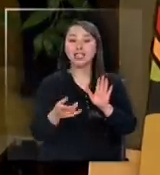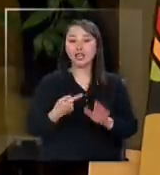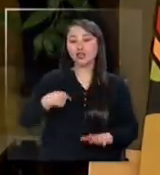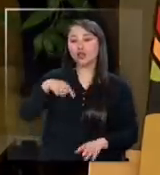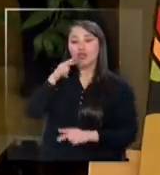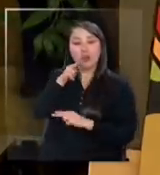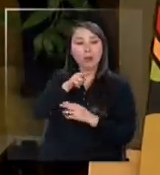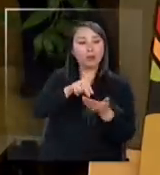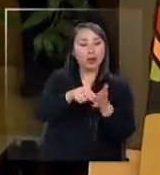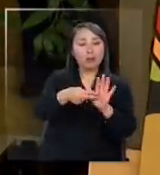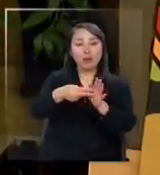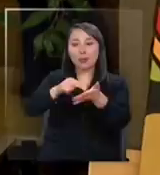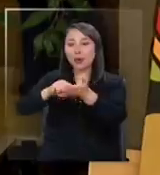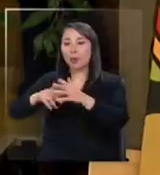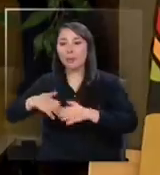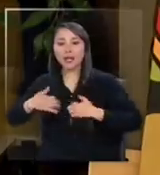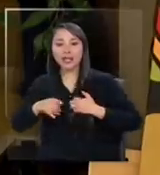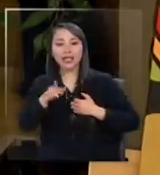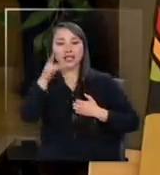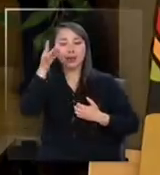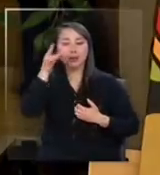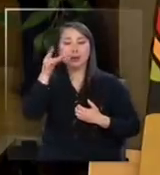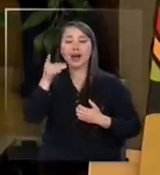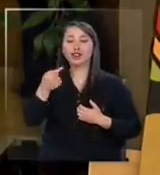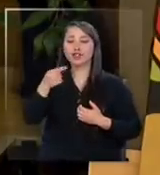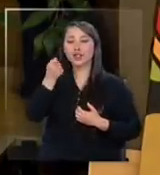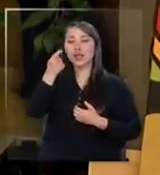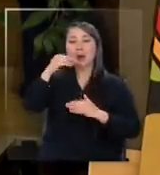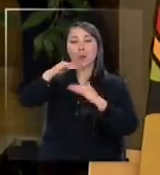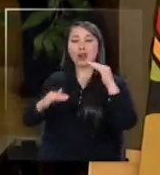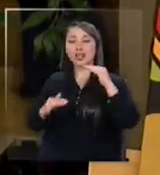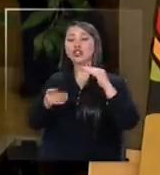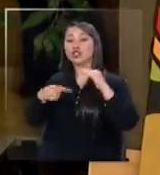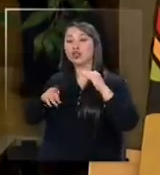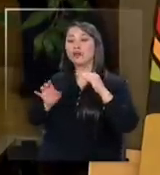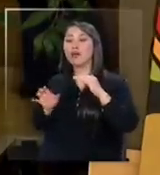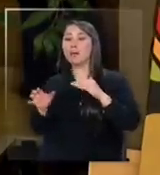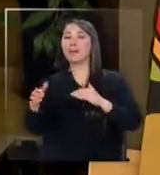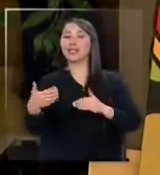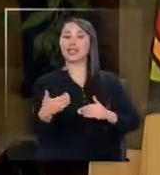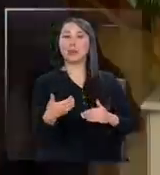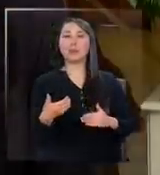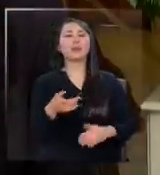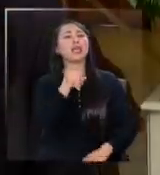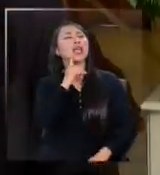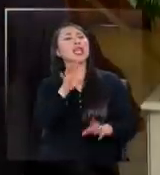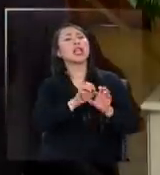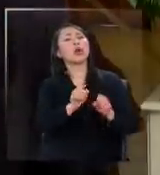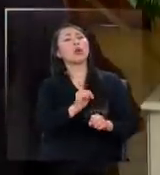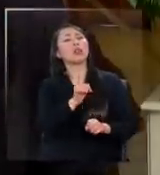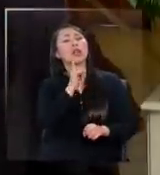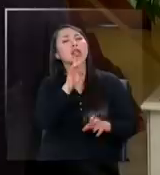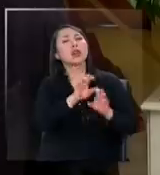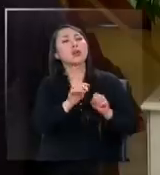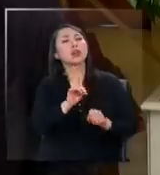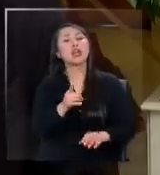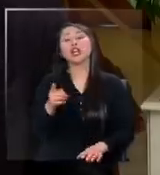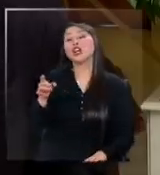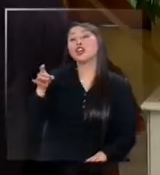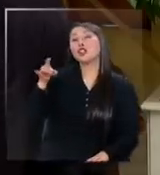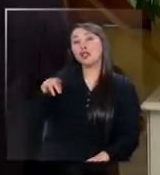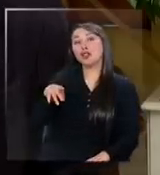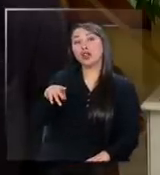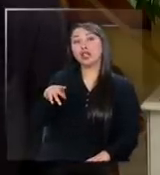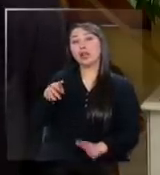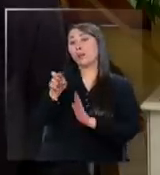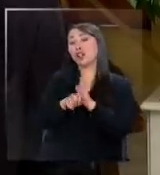entendiendo que el malestar de fondo, diputado, tiene que ver con la desigualdad. ¿Y quiénes no están de acuerdo con esto? Es sabido que si este